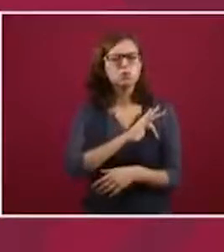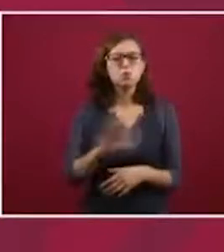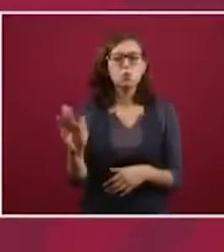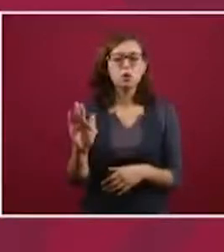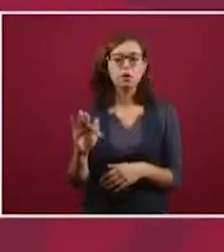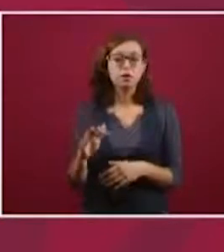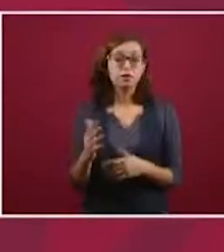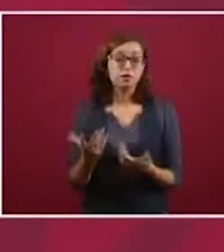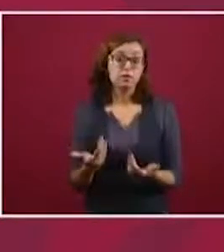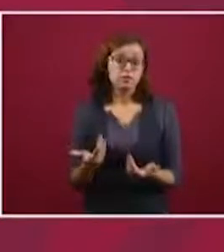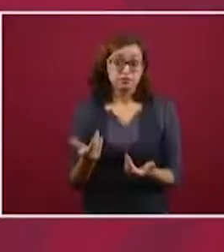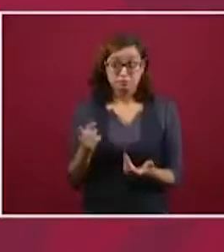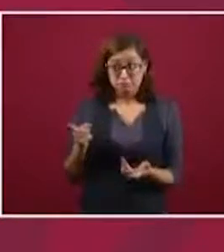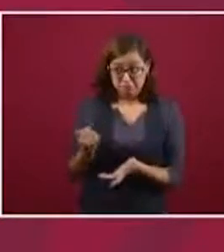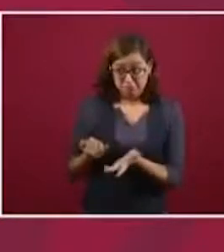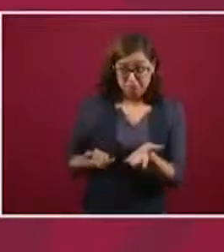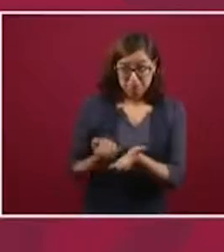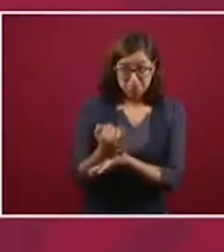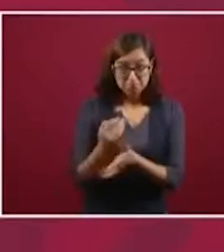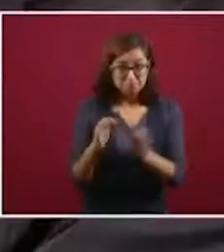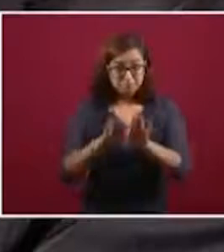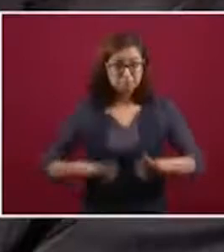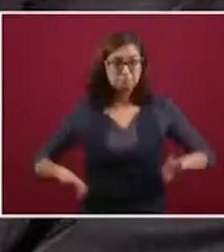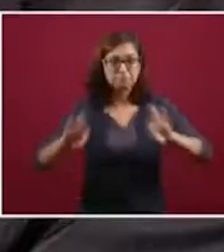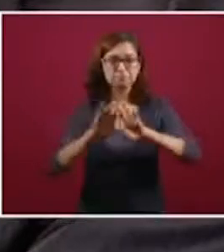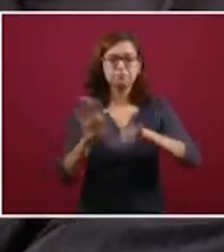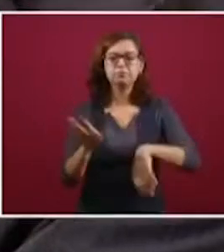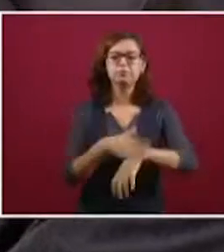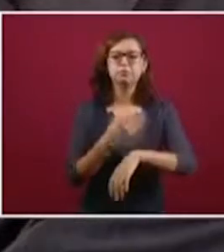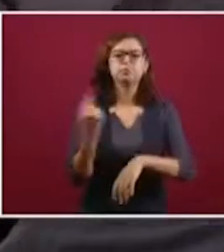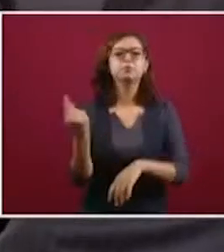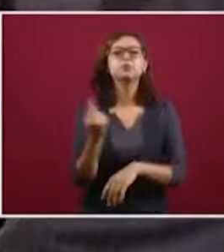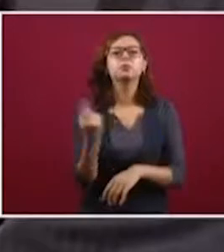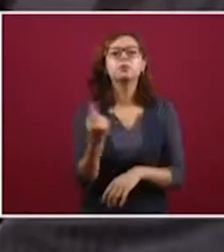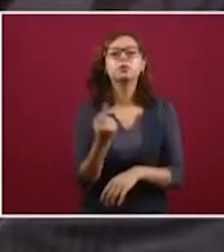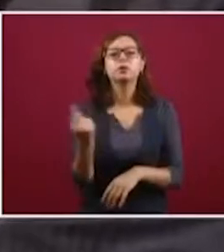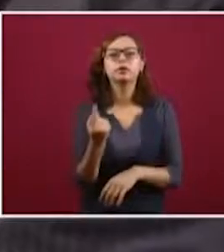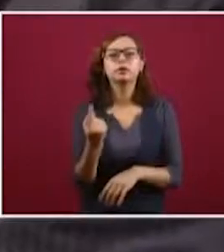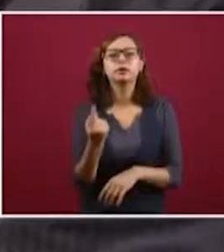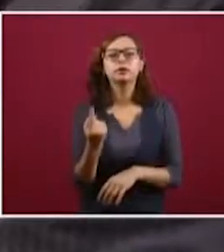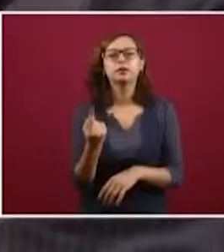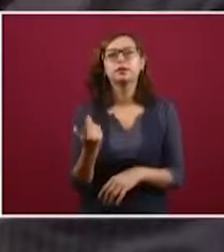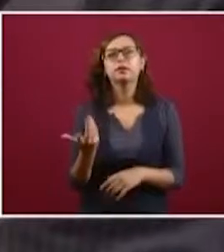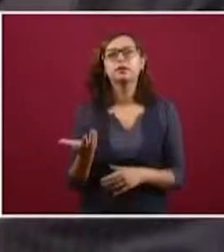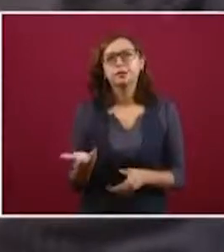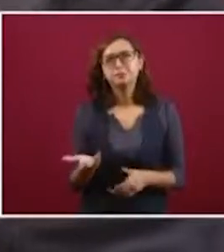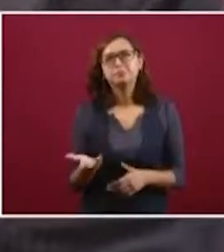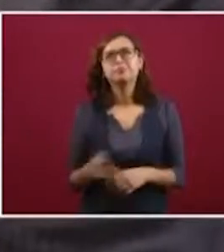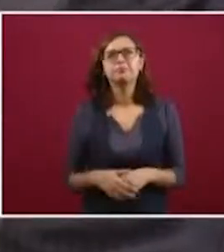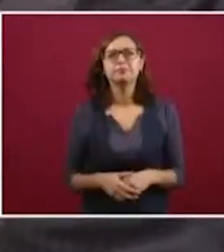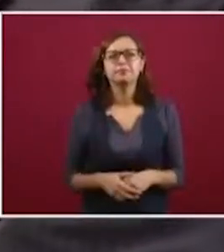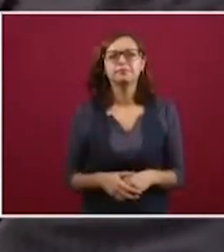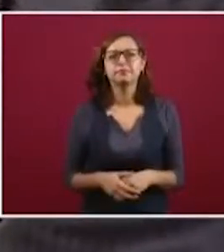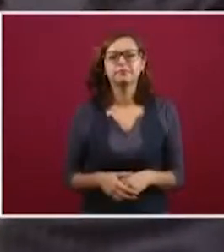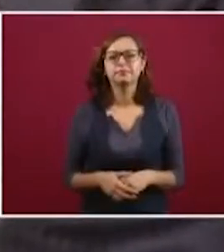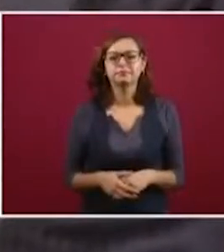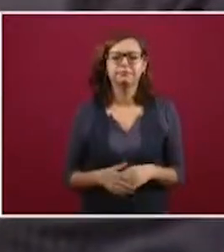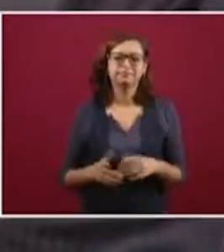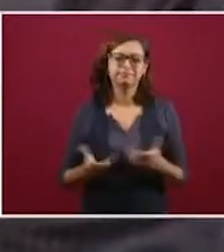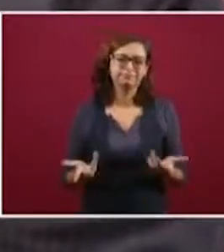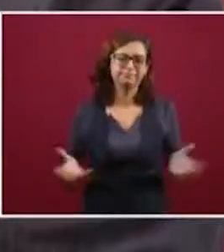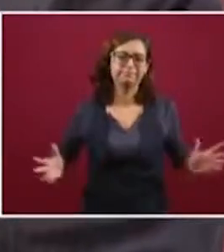importante porque de esta manera pues se estimula el